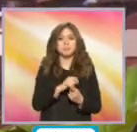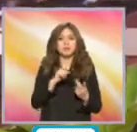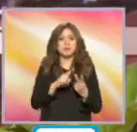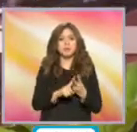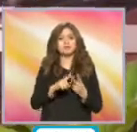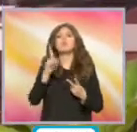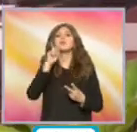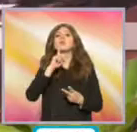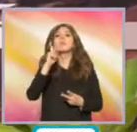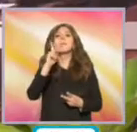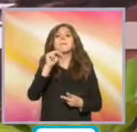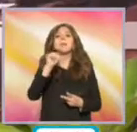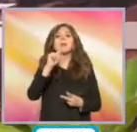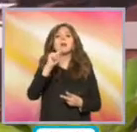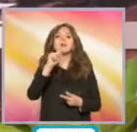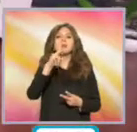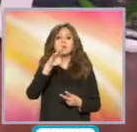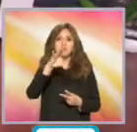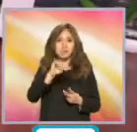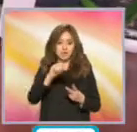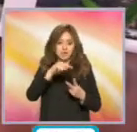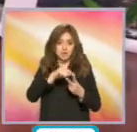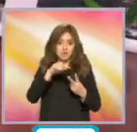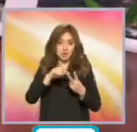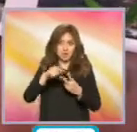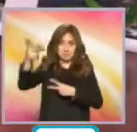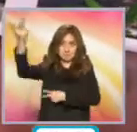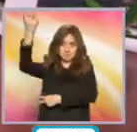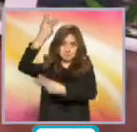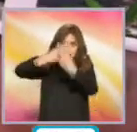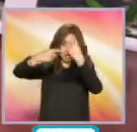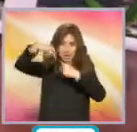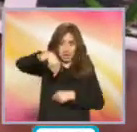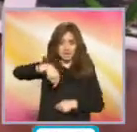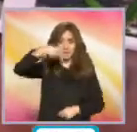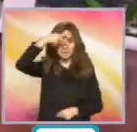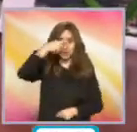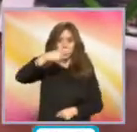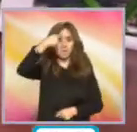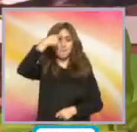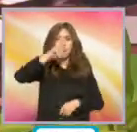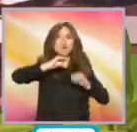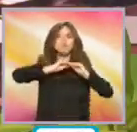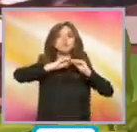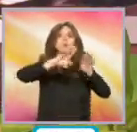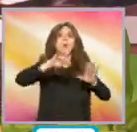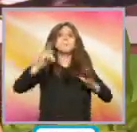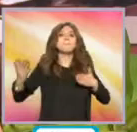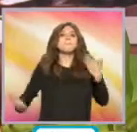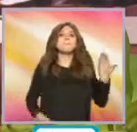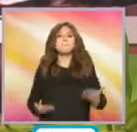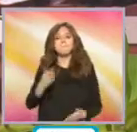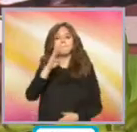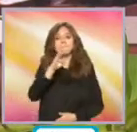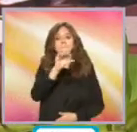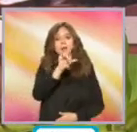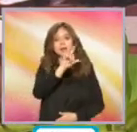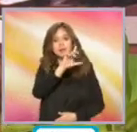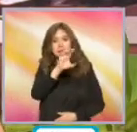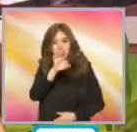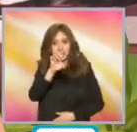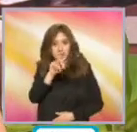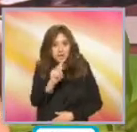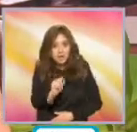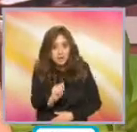Patricia Rann. Ellos vinieron a montar este ballet exactamente como debe de montarse y